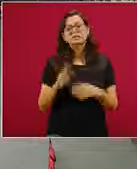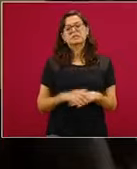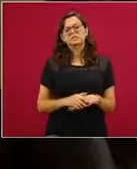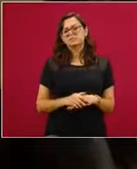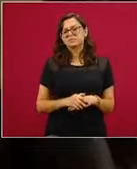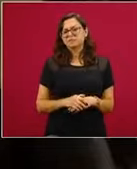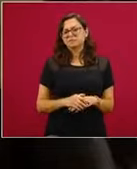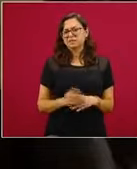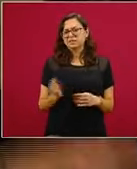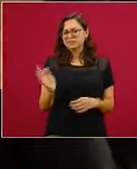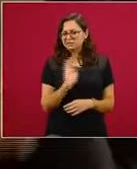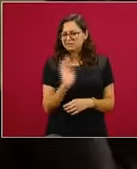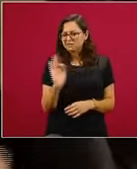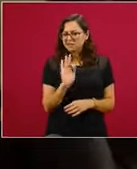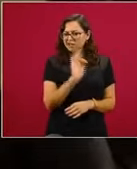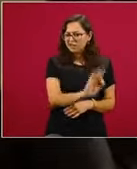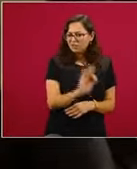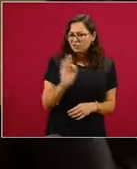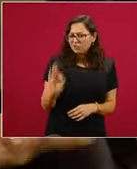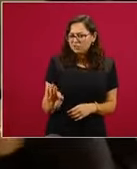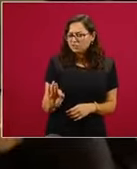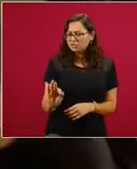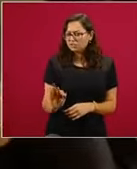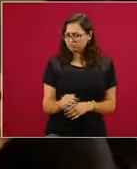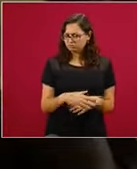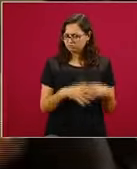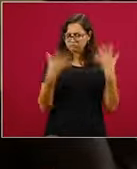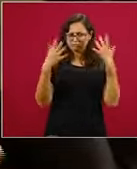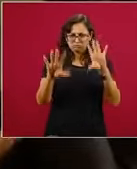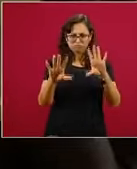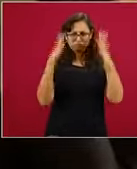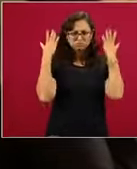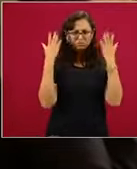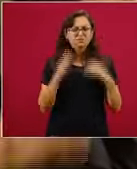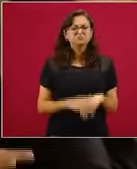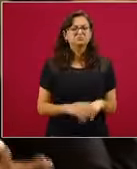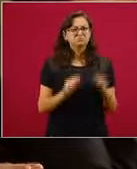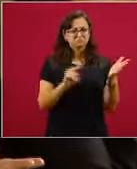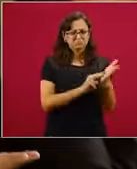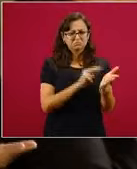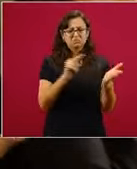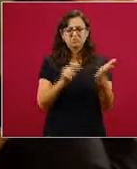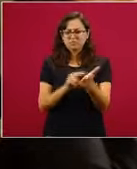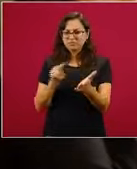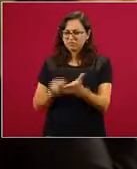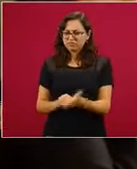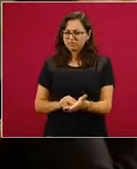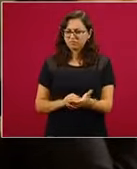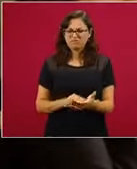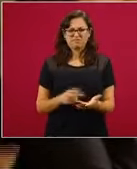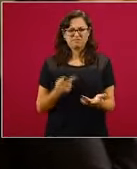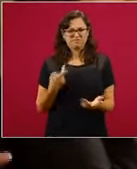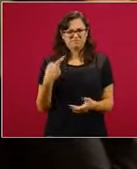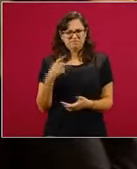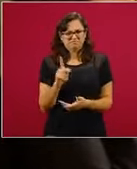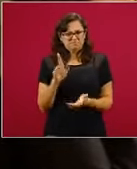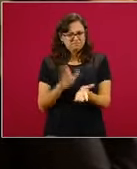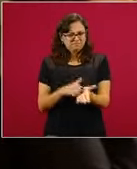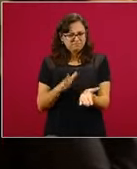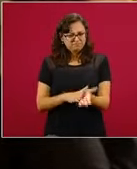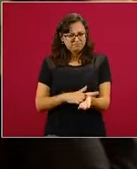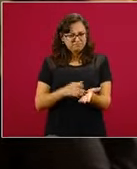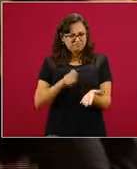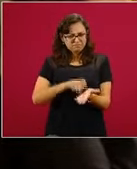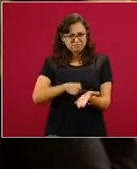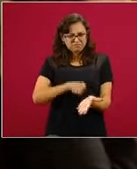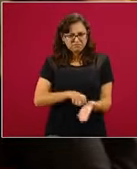ponerle fechas? Sí se firmó, diferentes laboratorios, los compromisos, pero en el documento que se